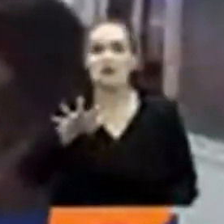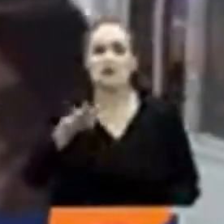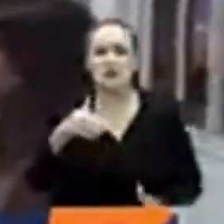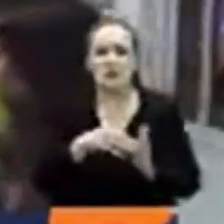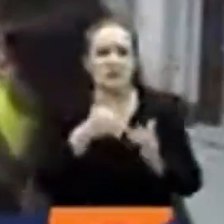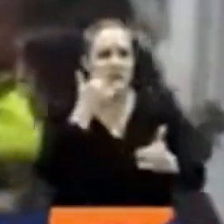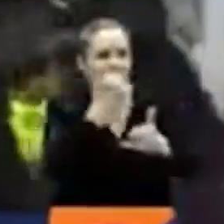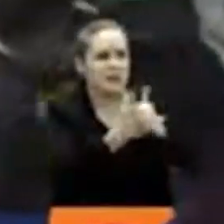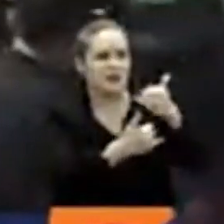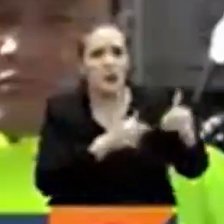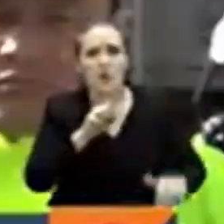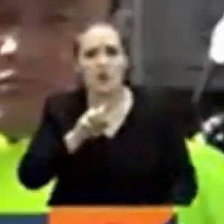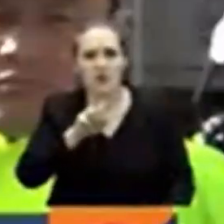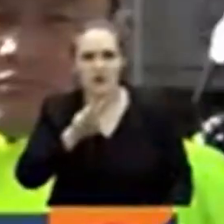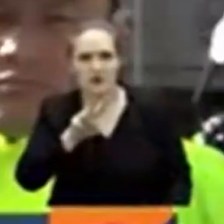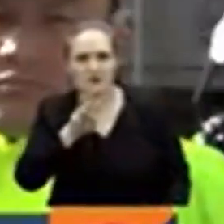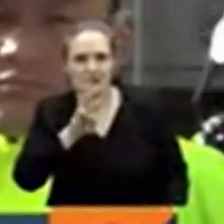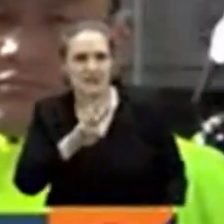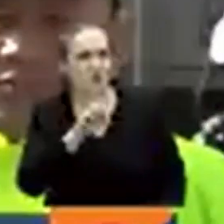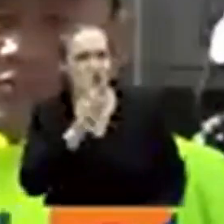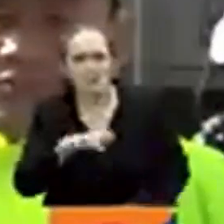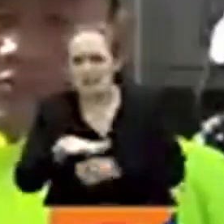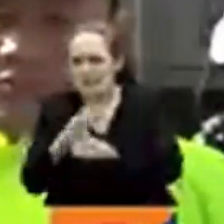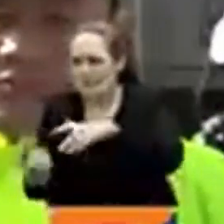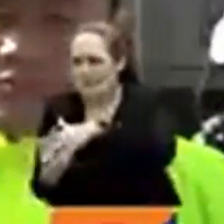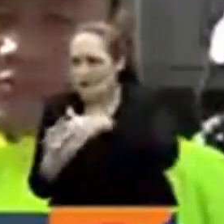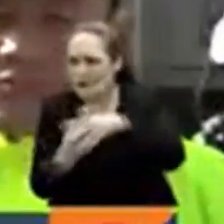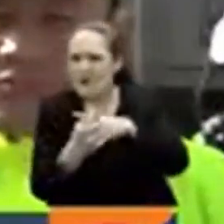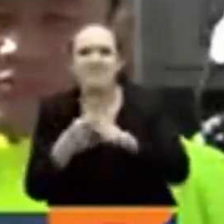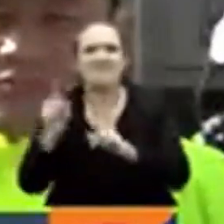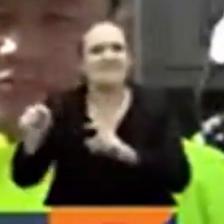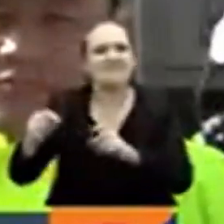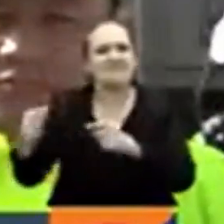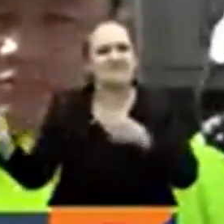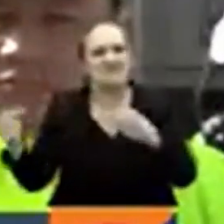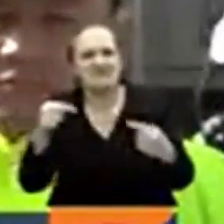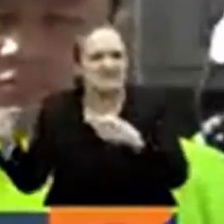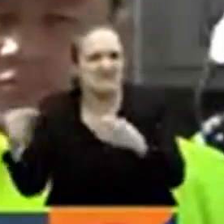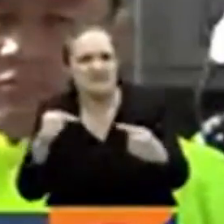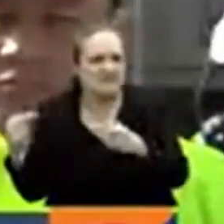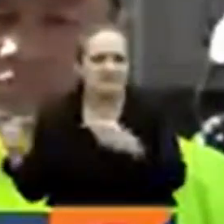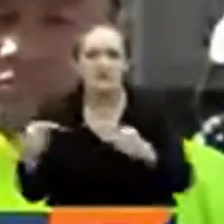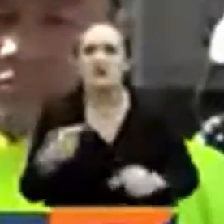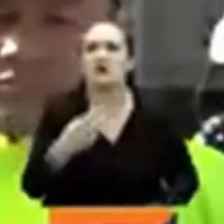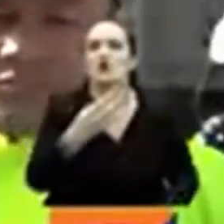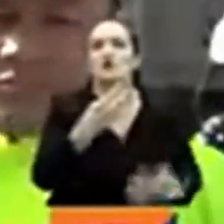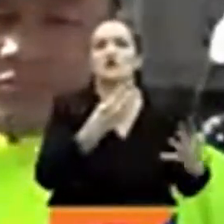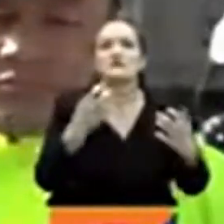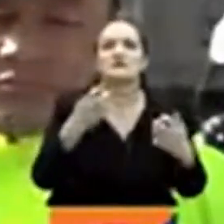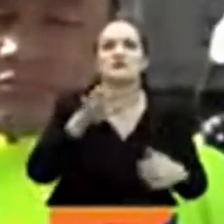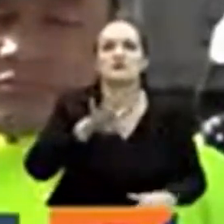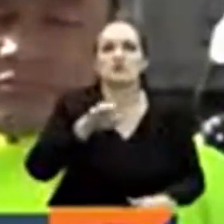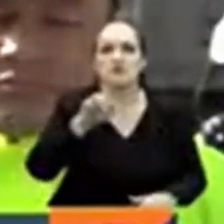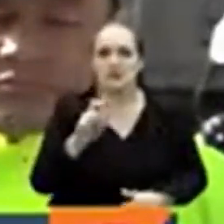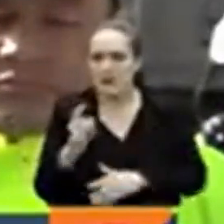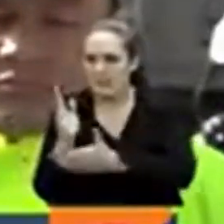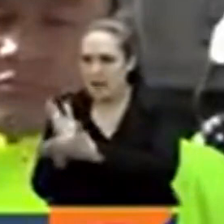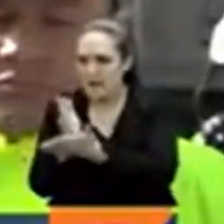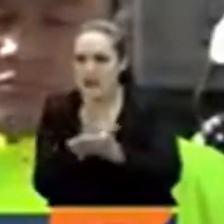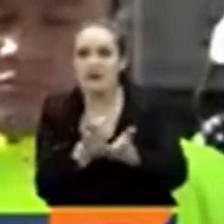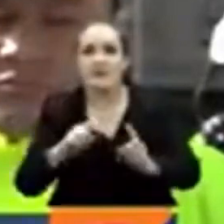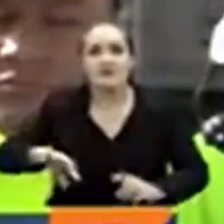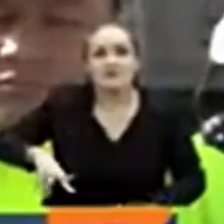al 123 por diferentes hechos. Asociados a riñas, 956 riñas, hechos asociados a